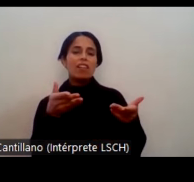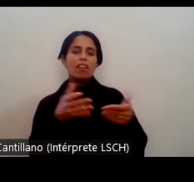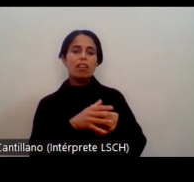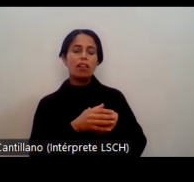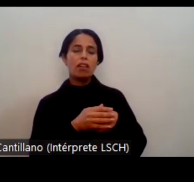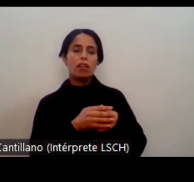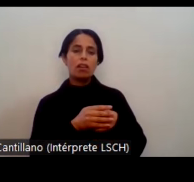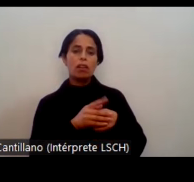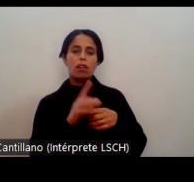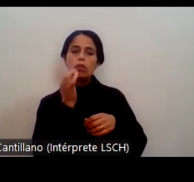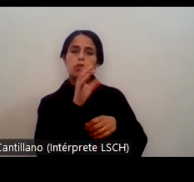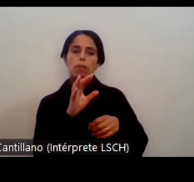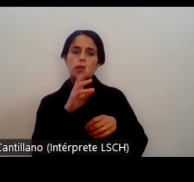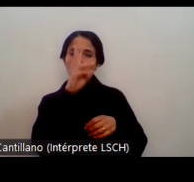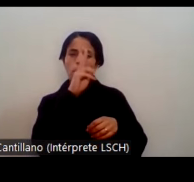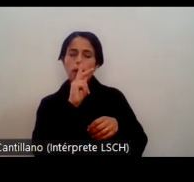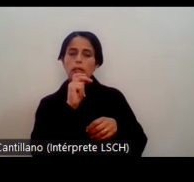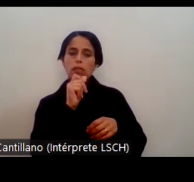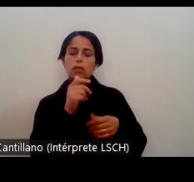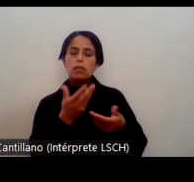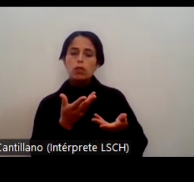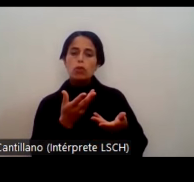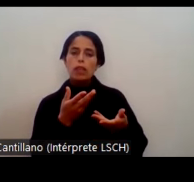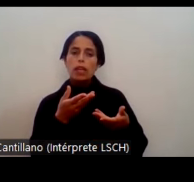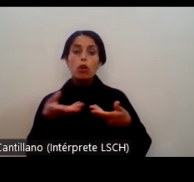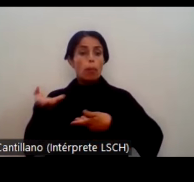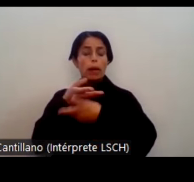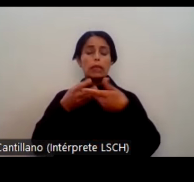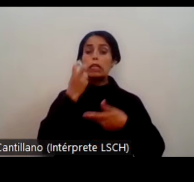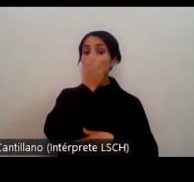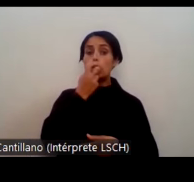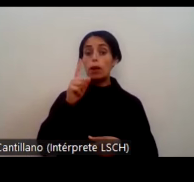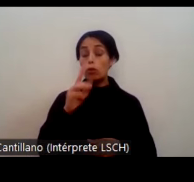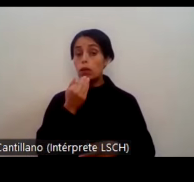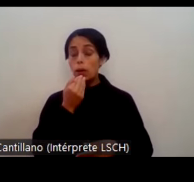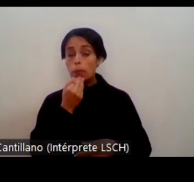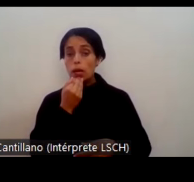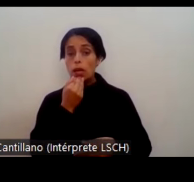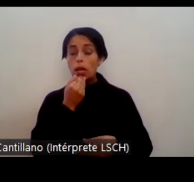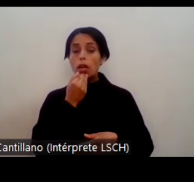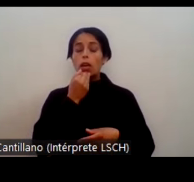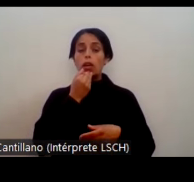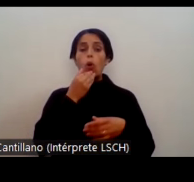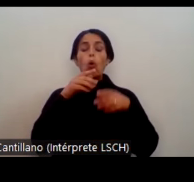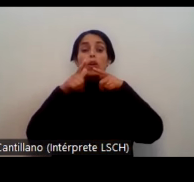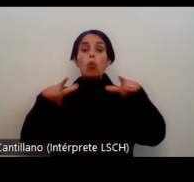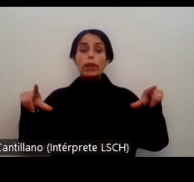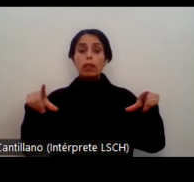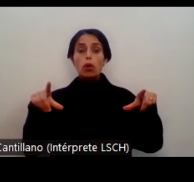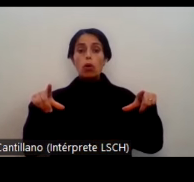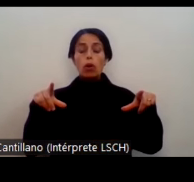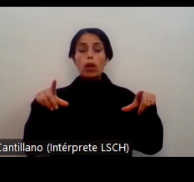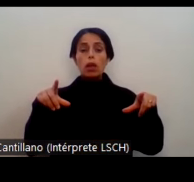no solamente un parentesco lingüístico o un manejo lingüístico semejante, hablaban